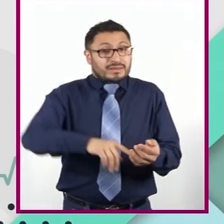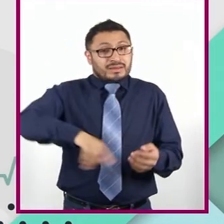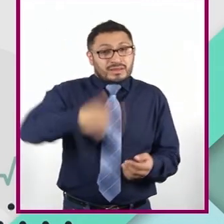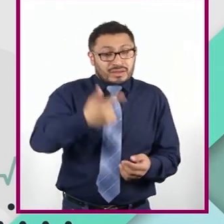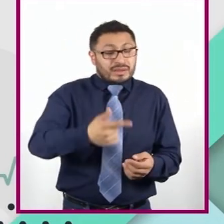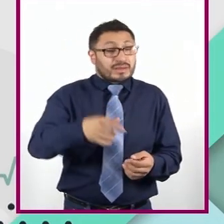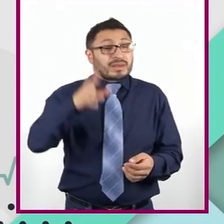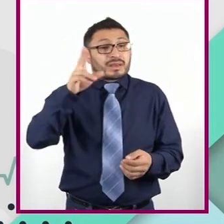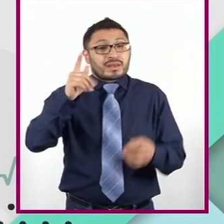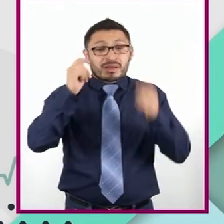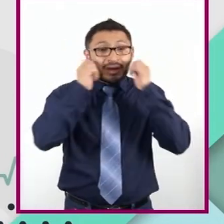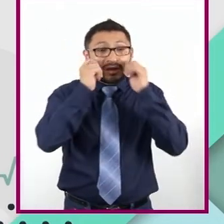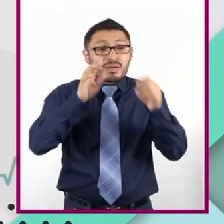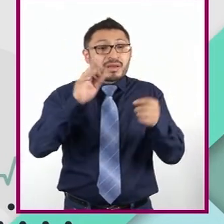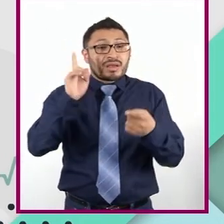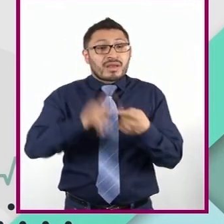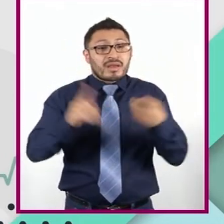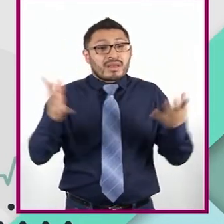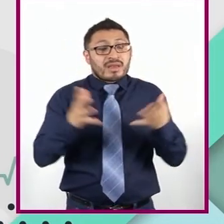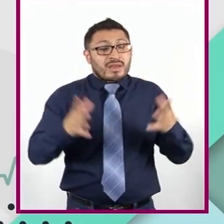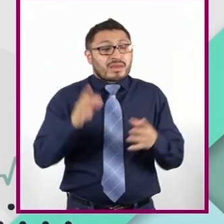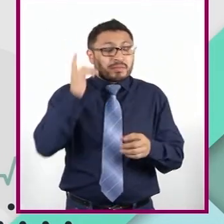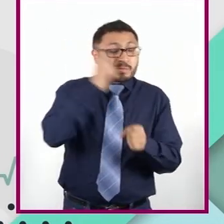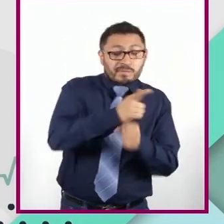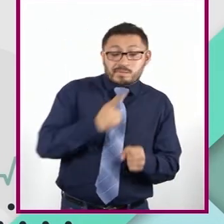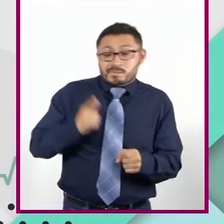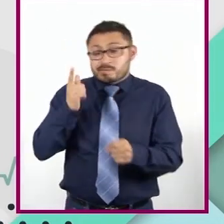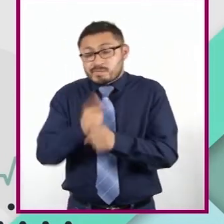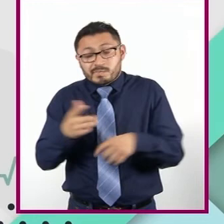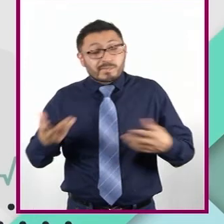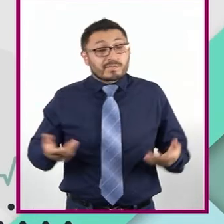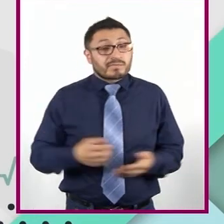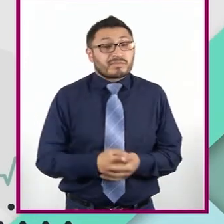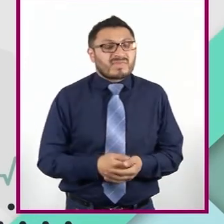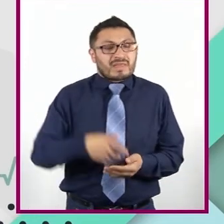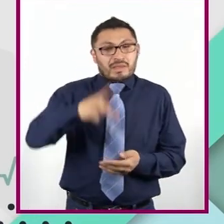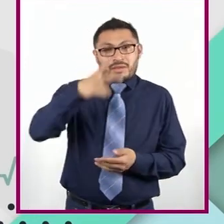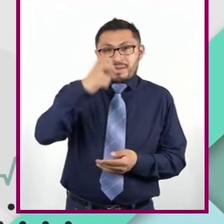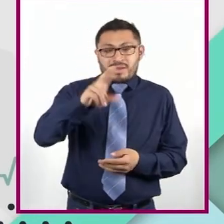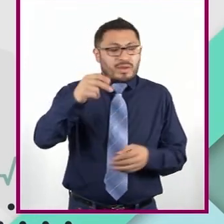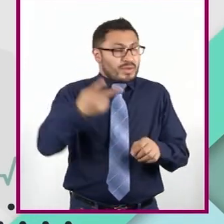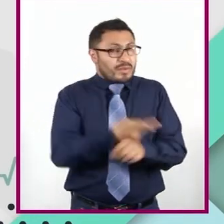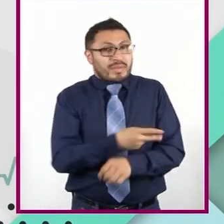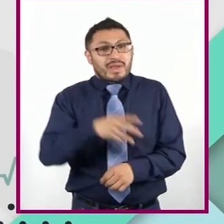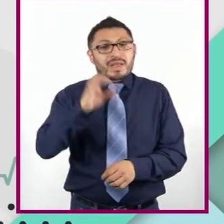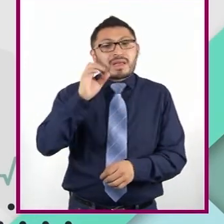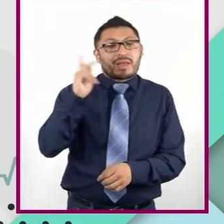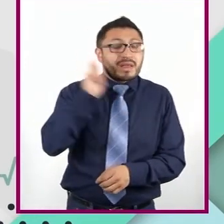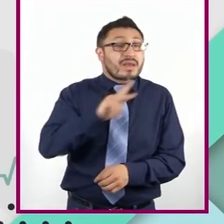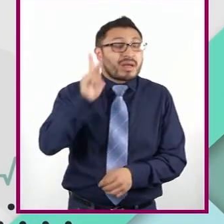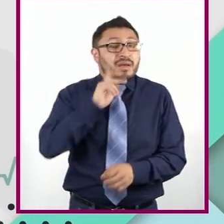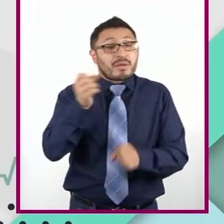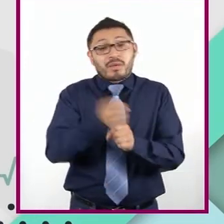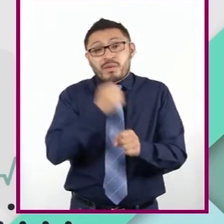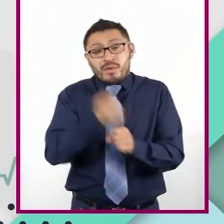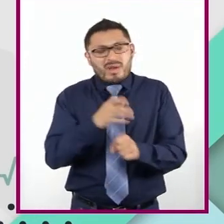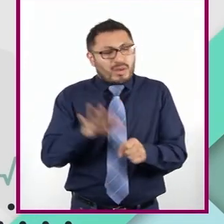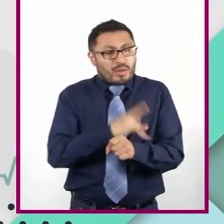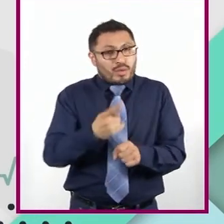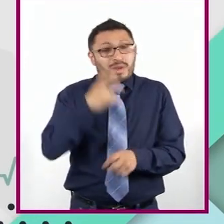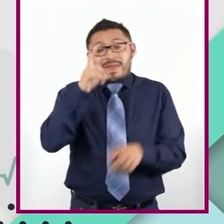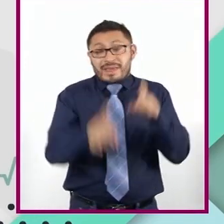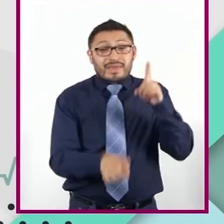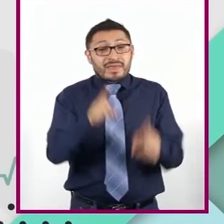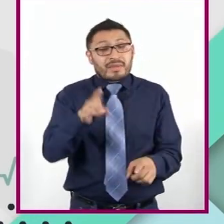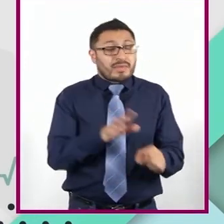sin importar quién realice el cálculo. Pero esto no ocurre con la probabilidad frecuencial, porque esta